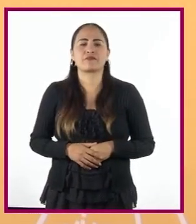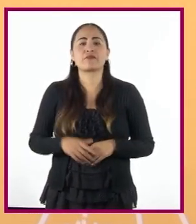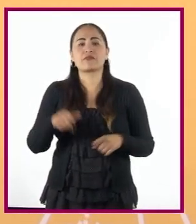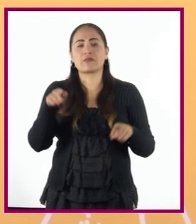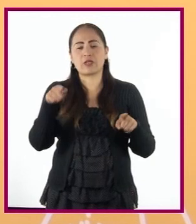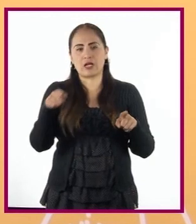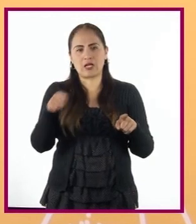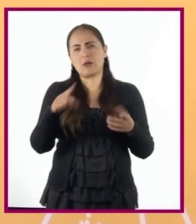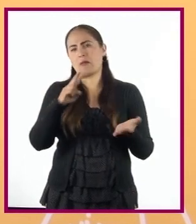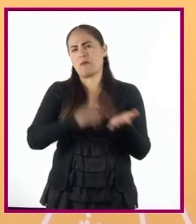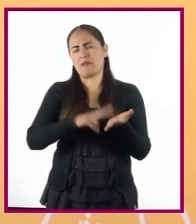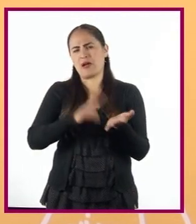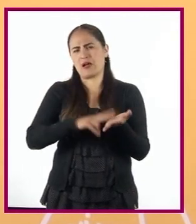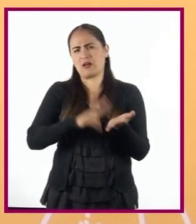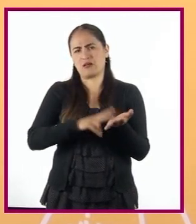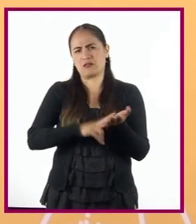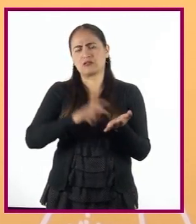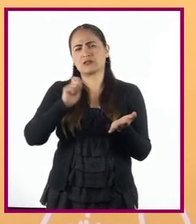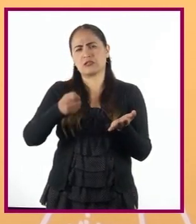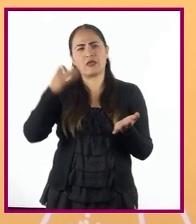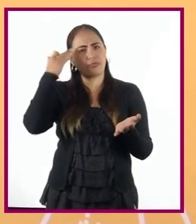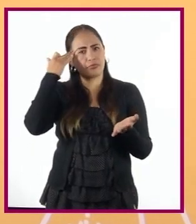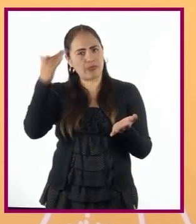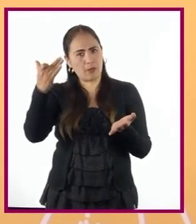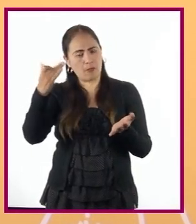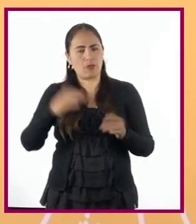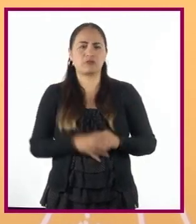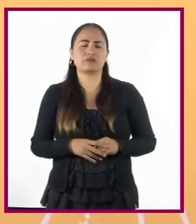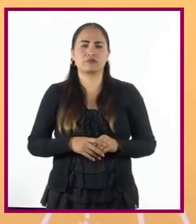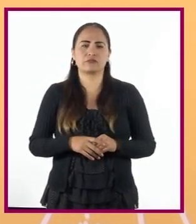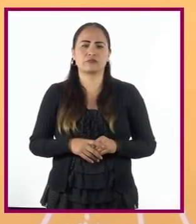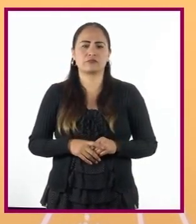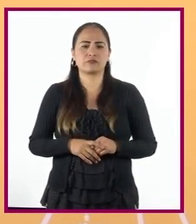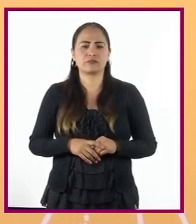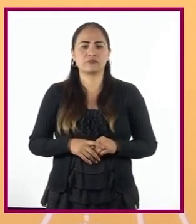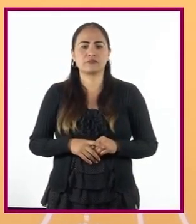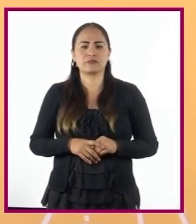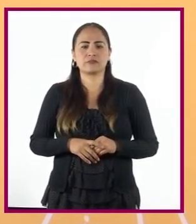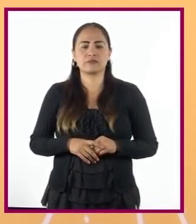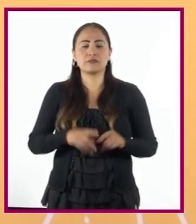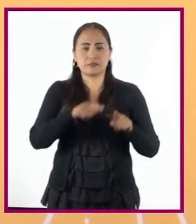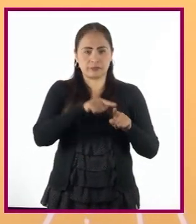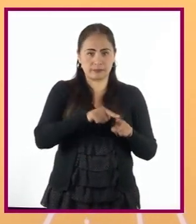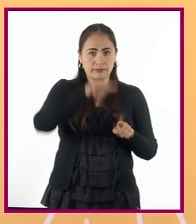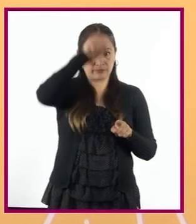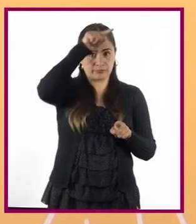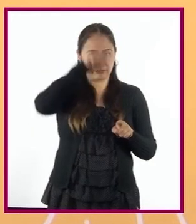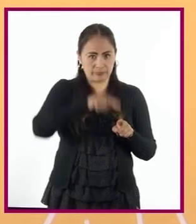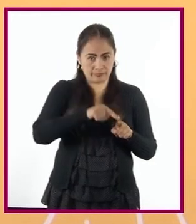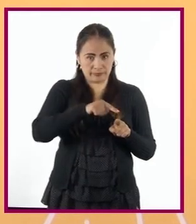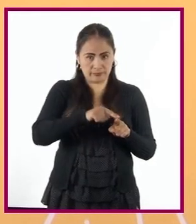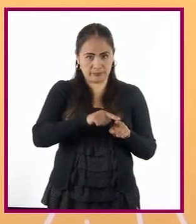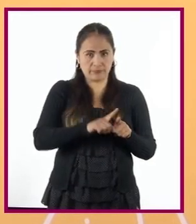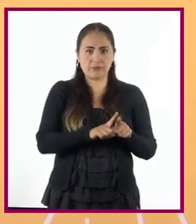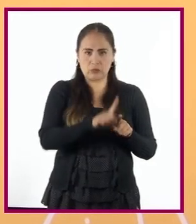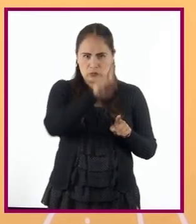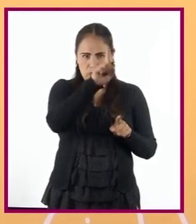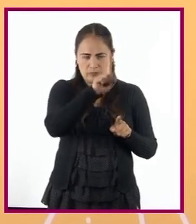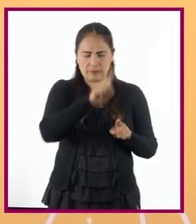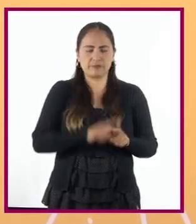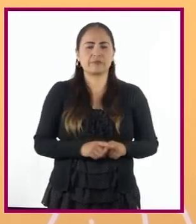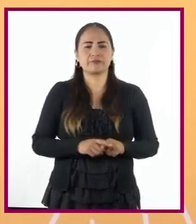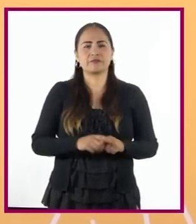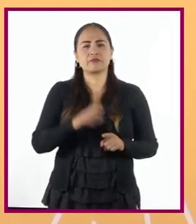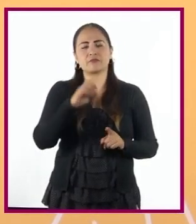variable usualmente se refiere al tiempo, mientras que en el eje vertical o de las ordenadas